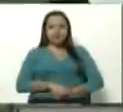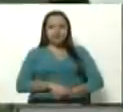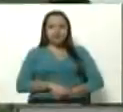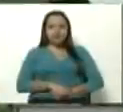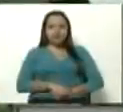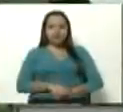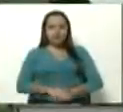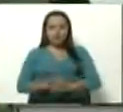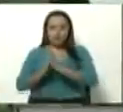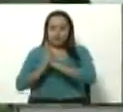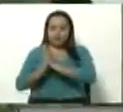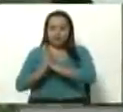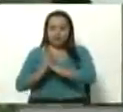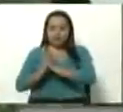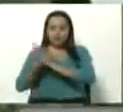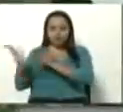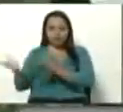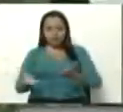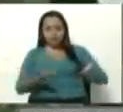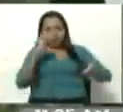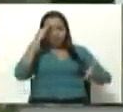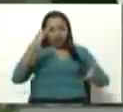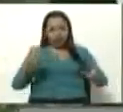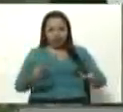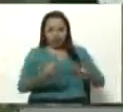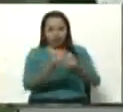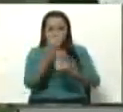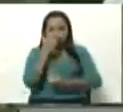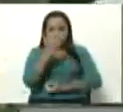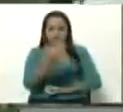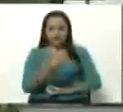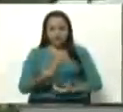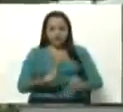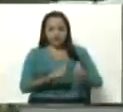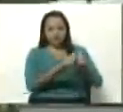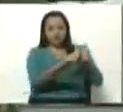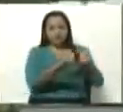Por favor, capitán, acompáñeme al frente, por favor.